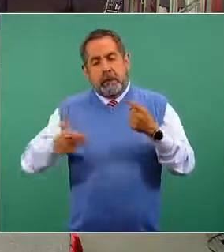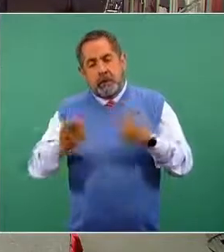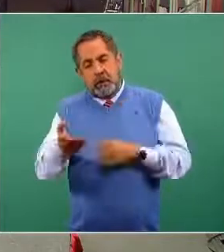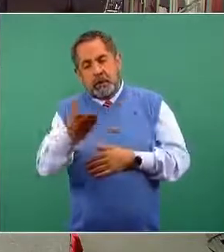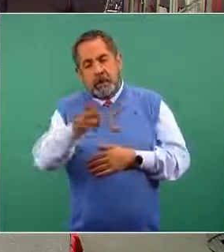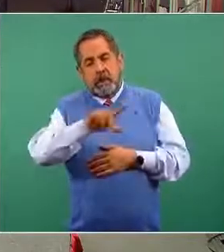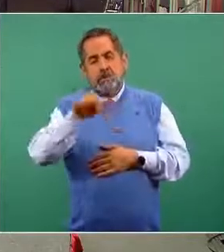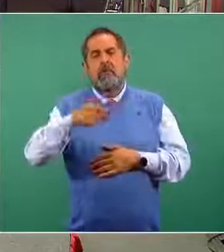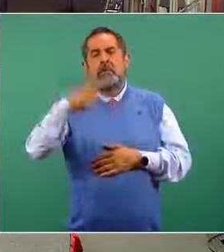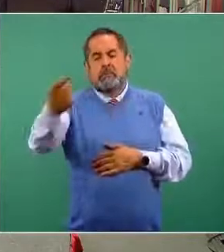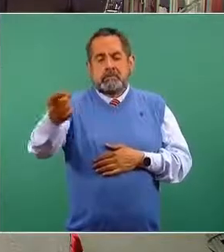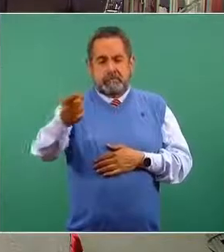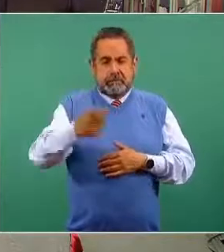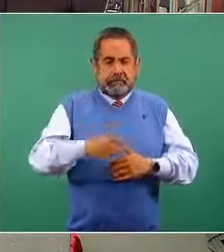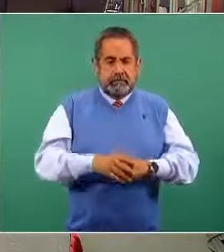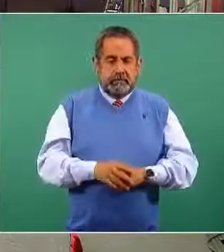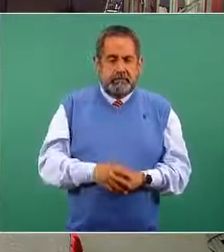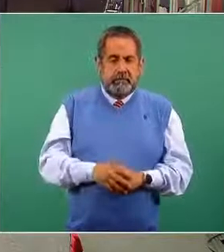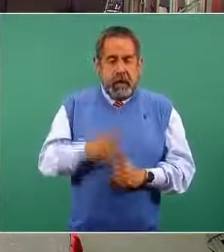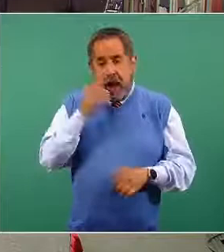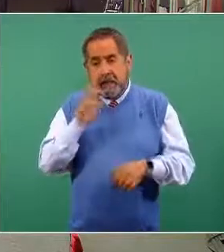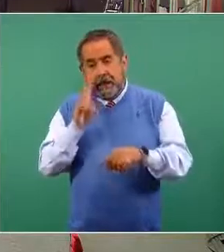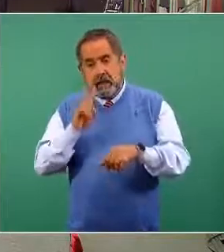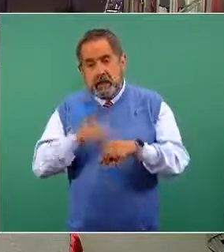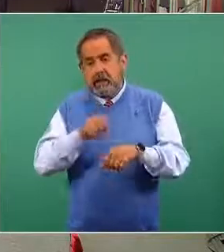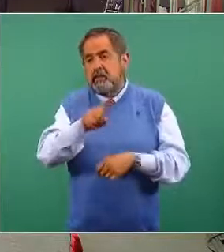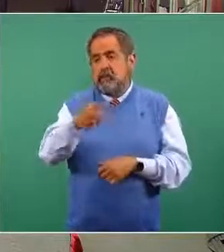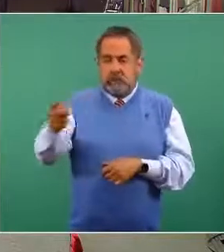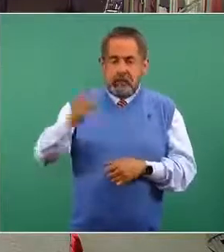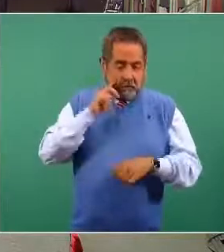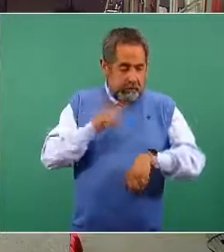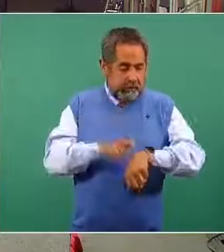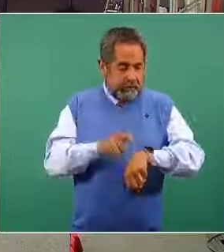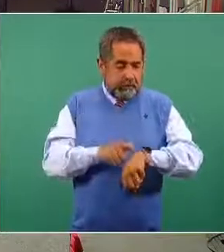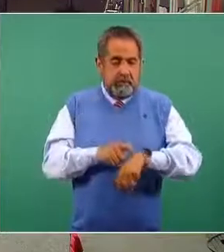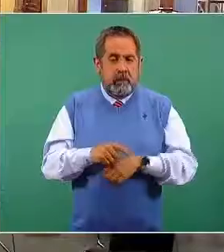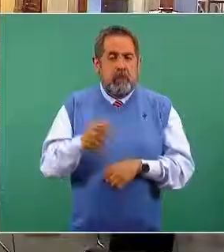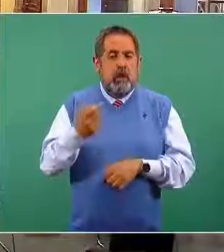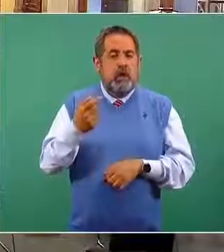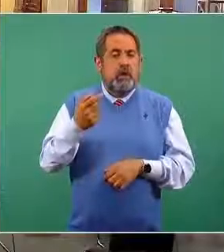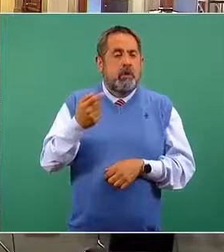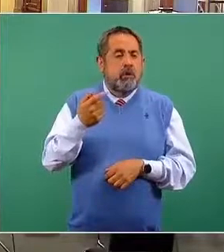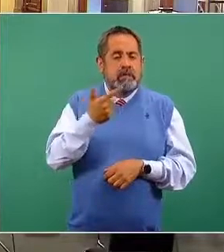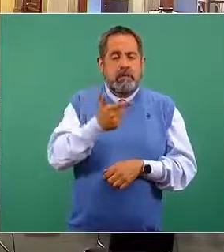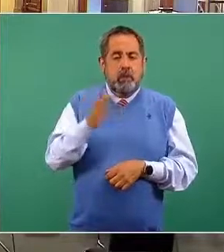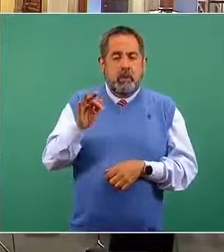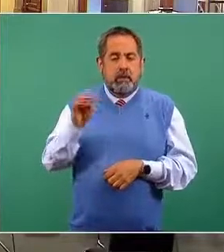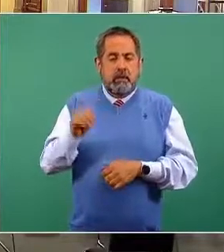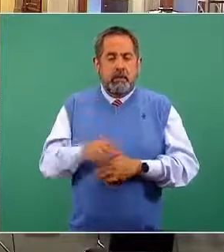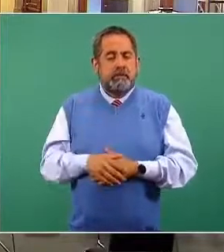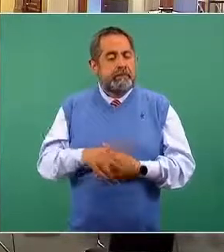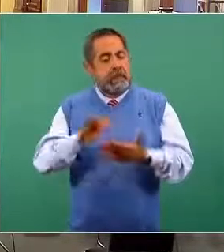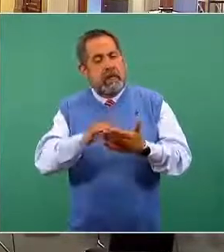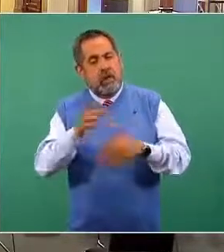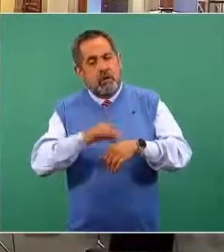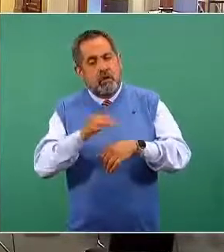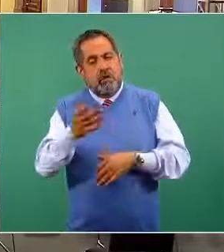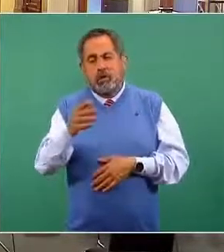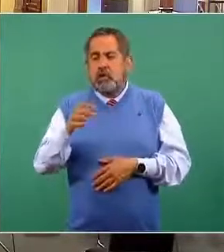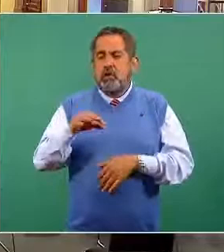por favor, y luego pasamos con usted. Y si nos da tiempo, pasamos con Miguel. Son las 19:49. Gracias, doctor. Buenas